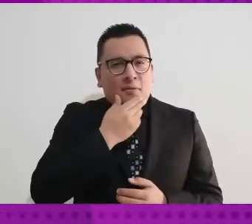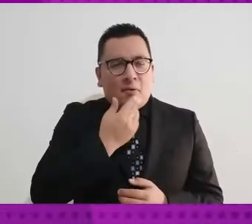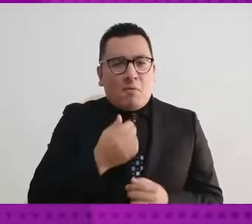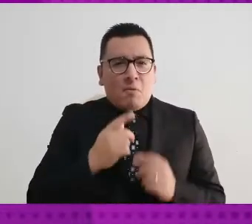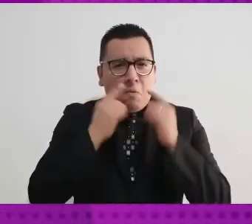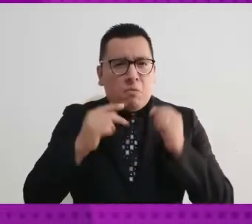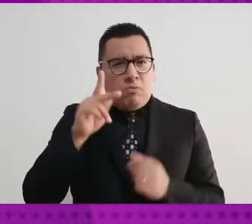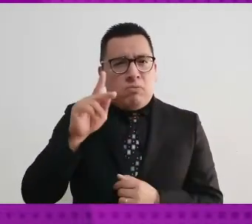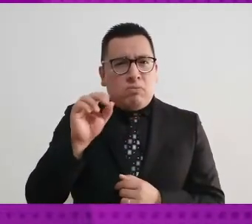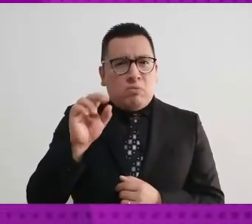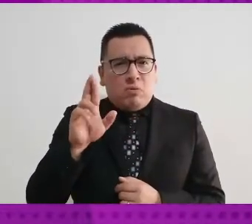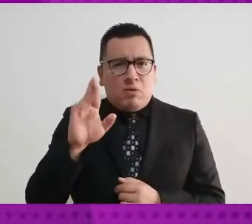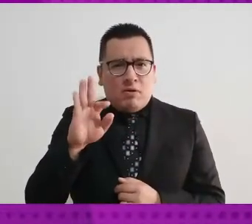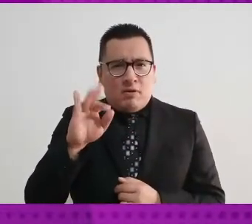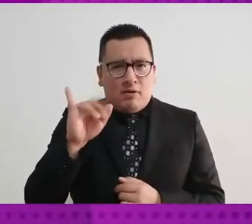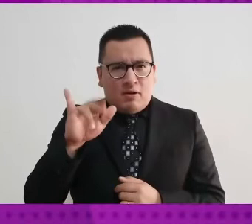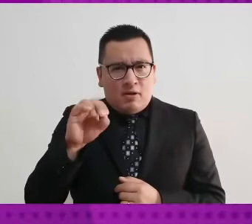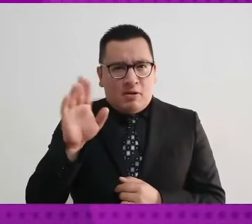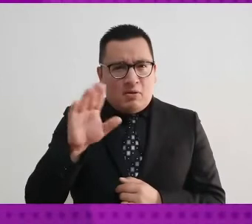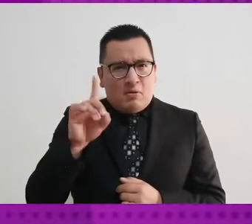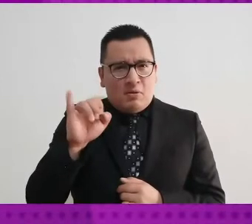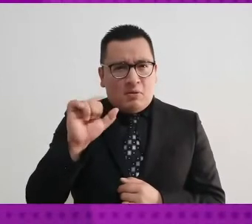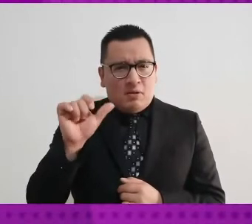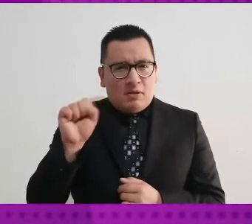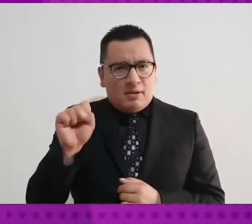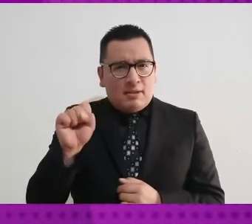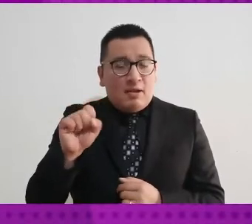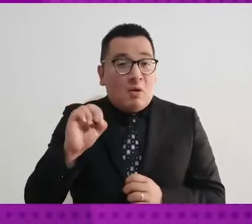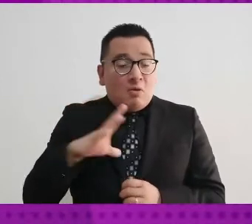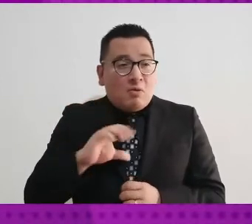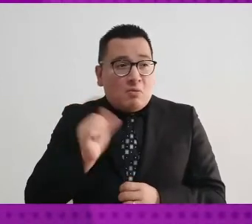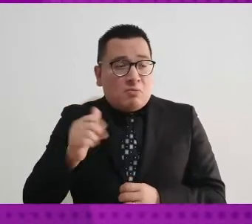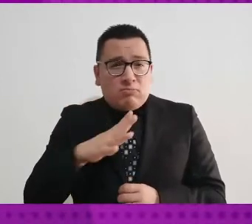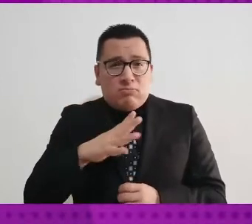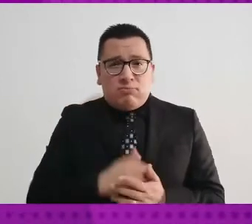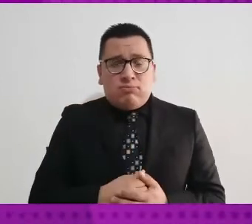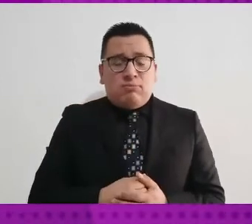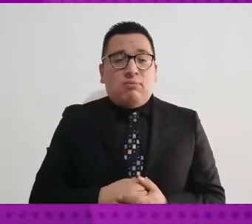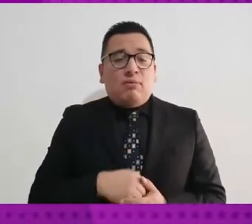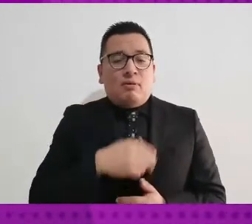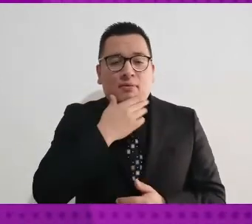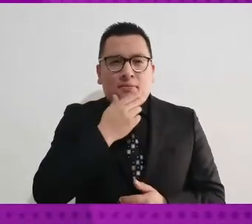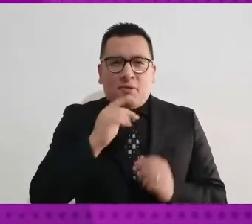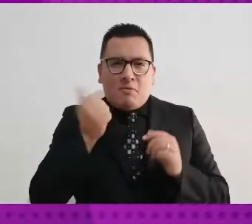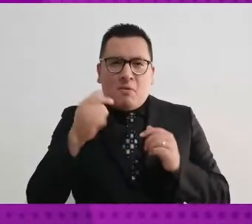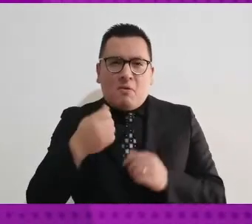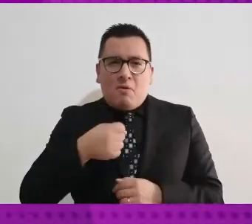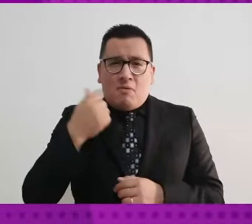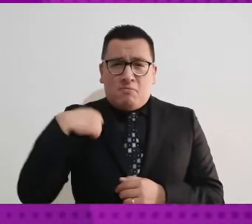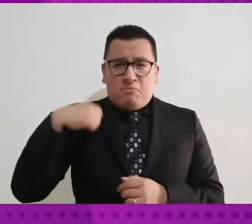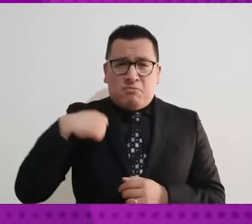Díaz, de Madero, desde luego. Obviamente, cuando uno se encuentra los de la última elección que está ahí